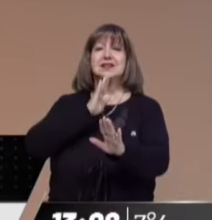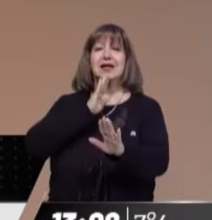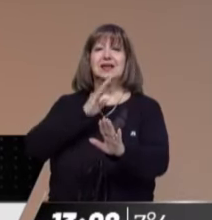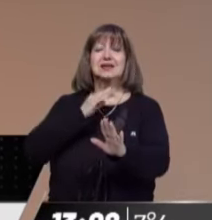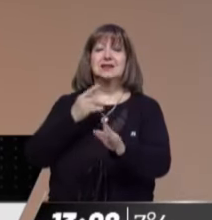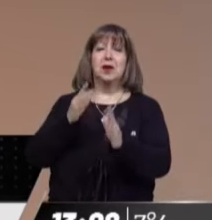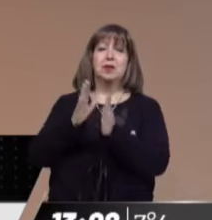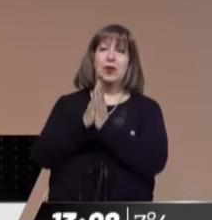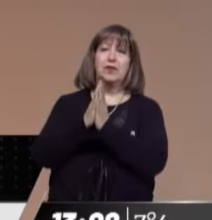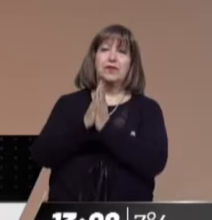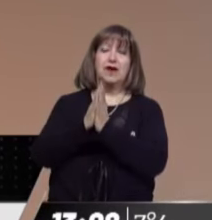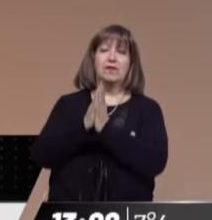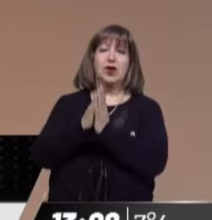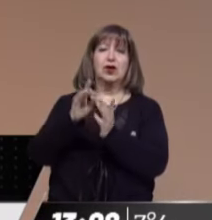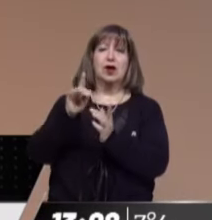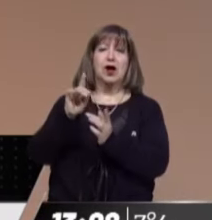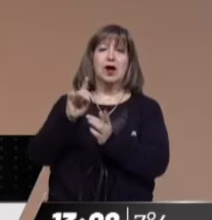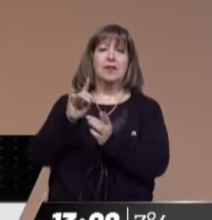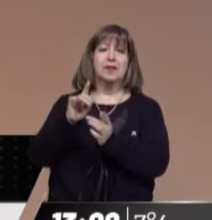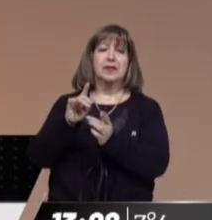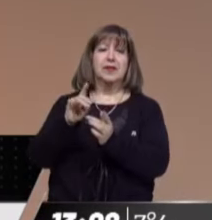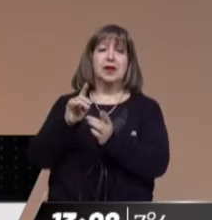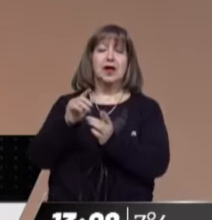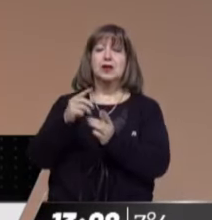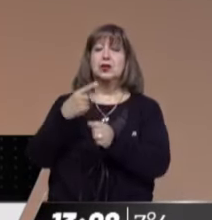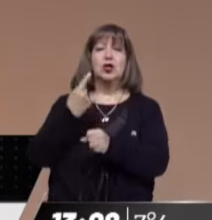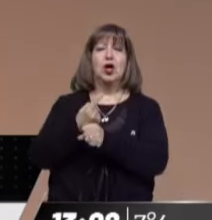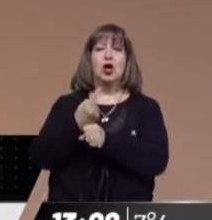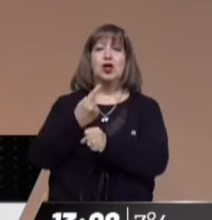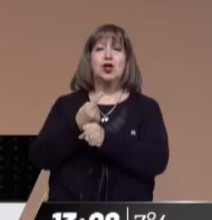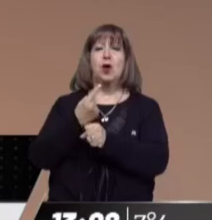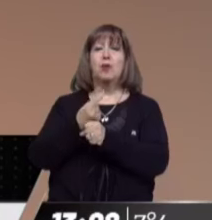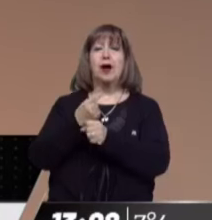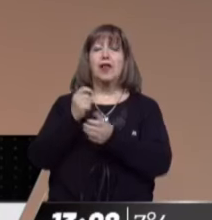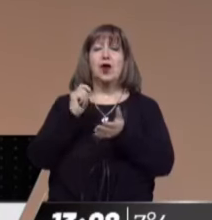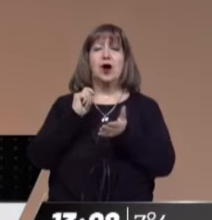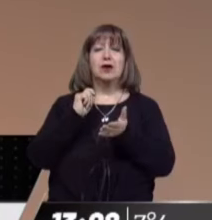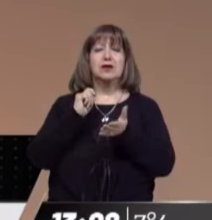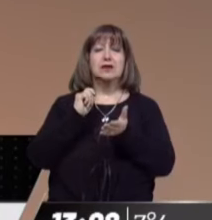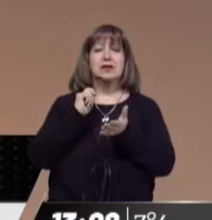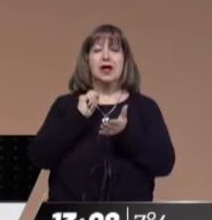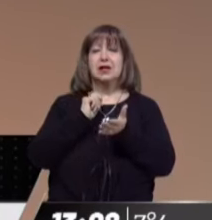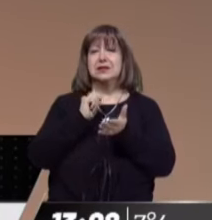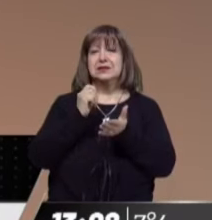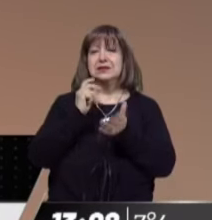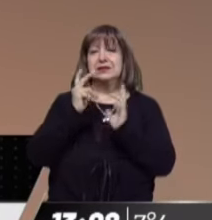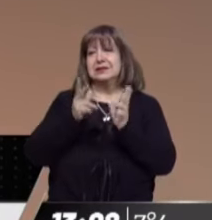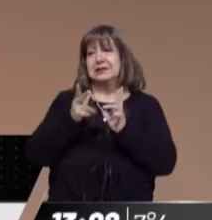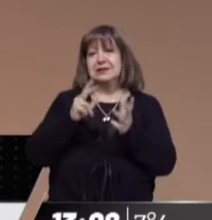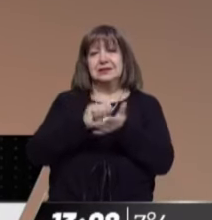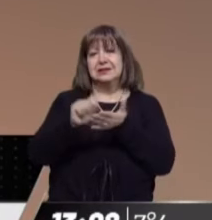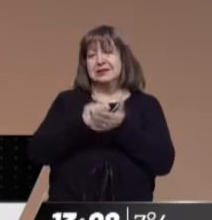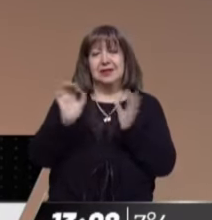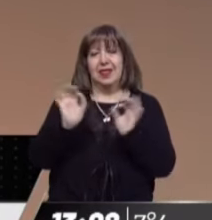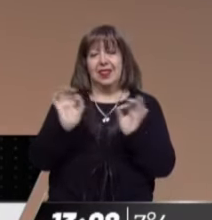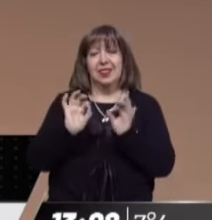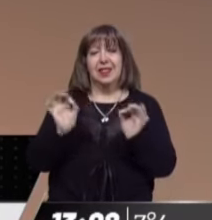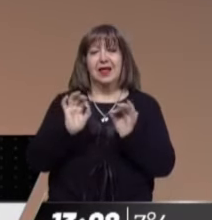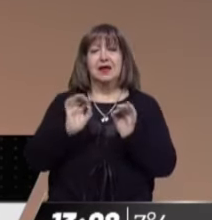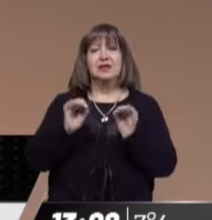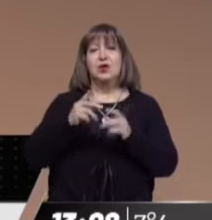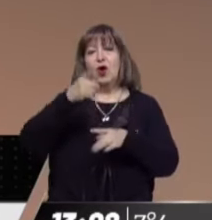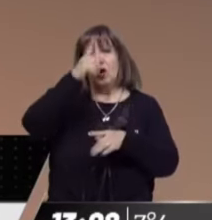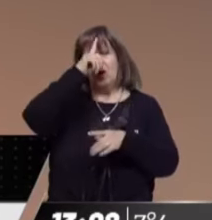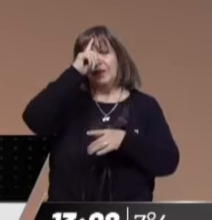cambien, cambien, pero no puedo escribir. Estoy internado hace 15 días acá en el